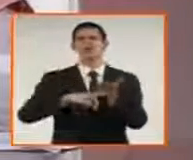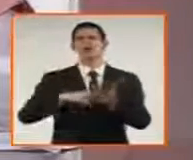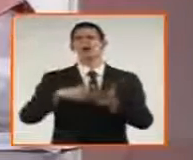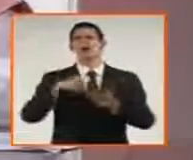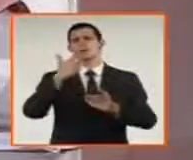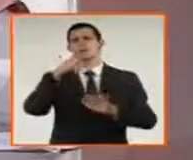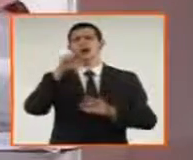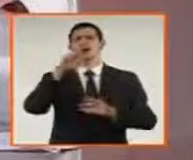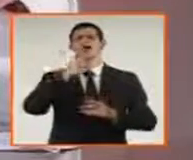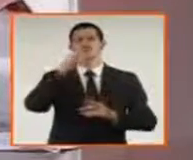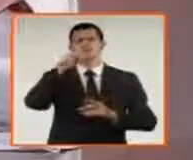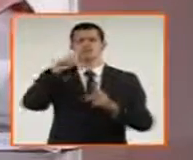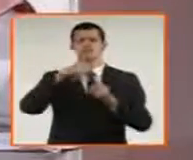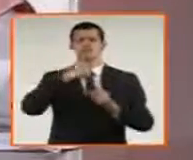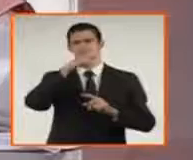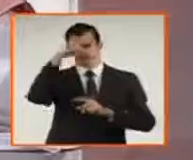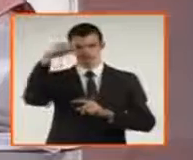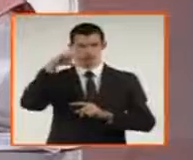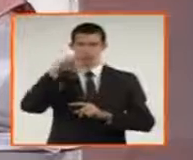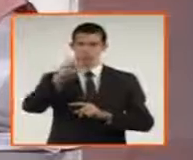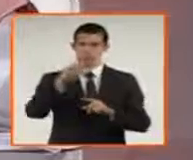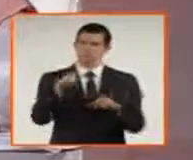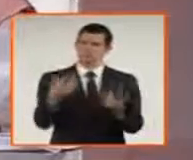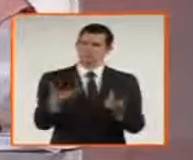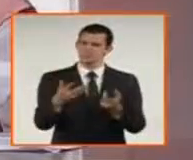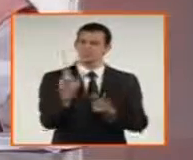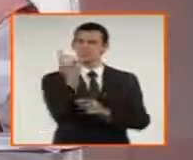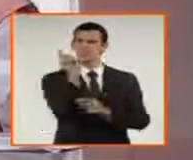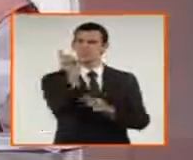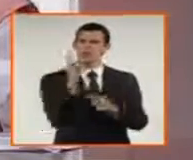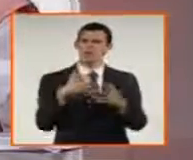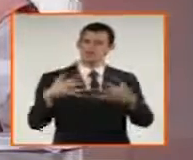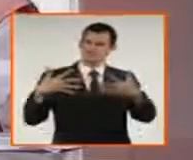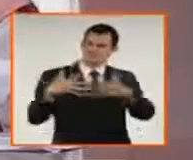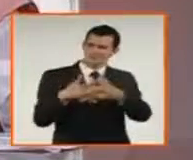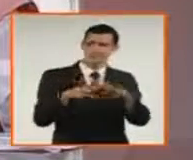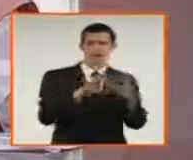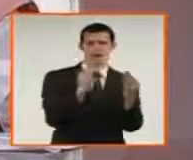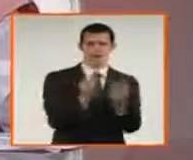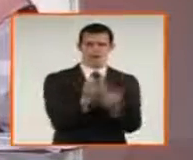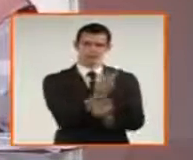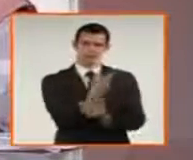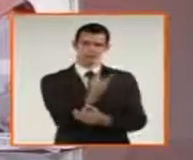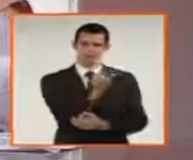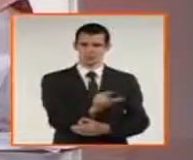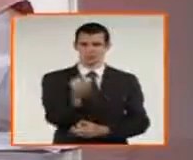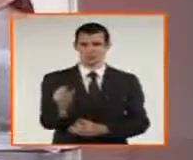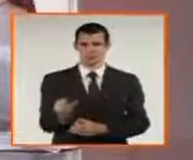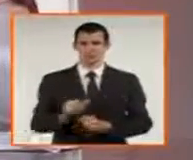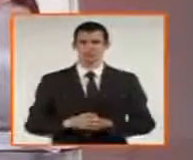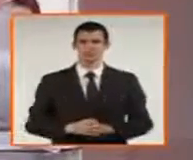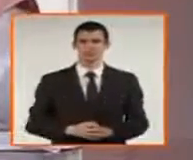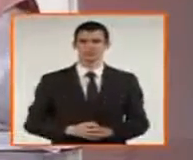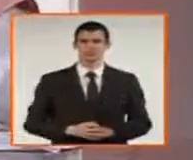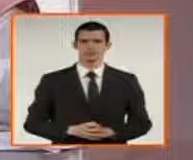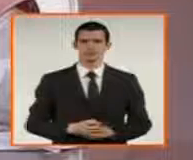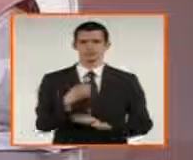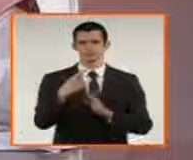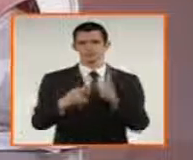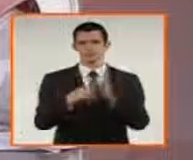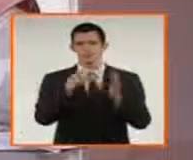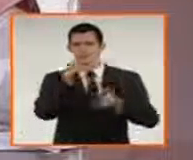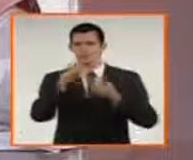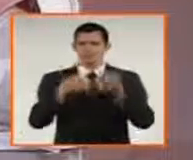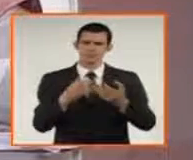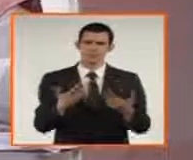del reconocimiento de la socioafectividad, y quiero transmitirte la idea de